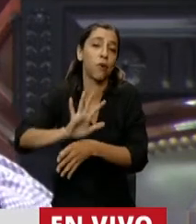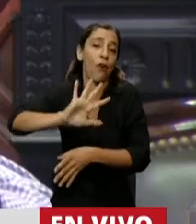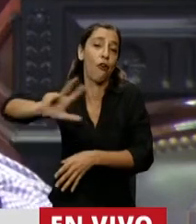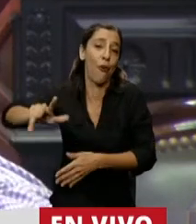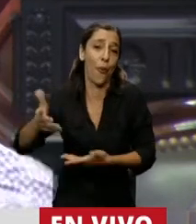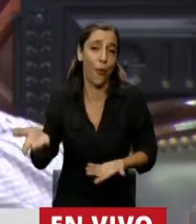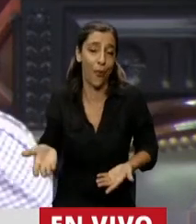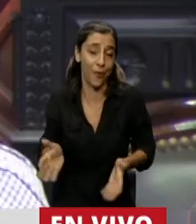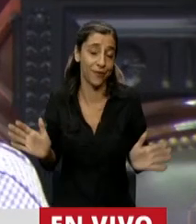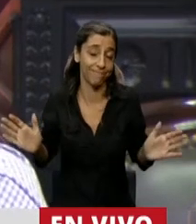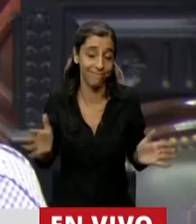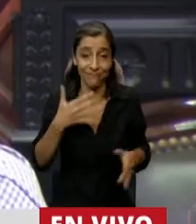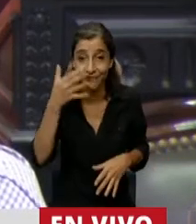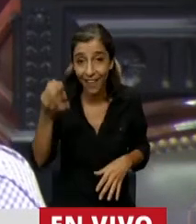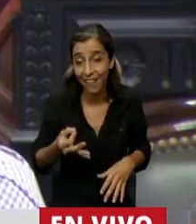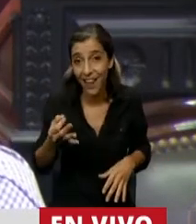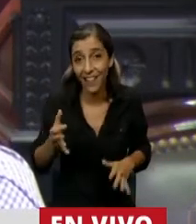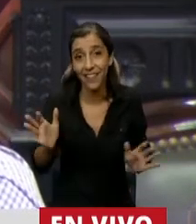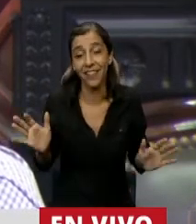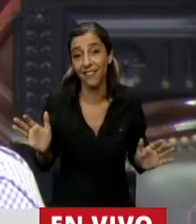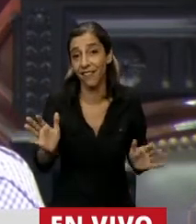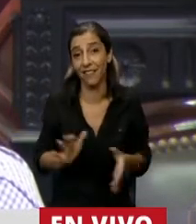La verdad, presidente, que